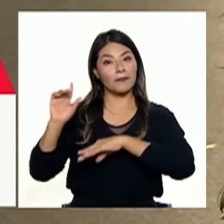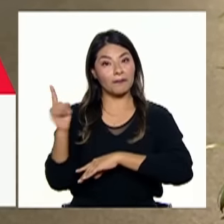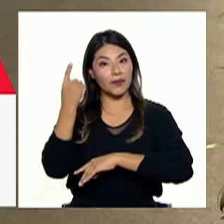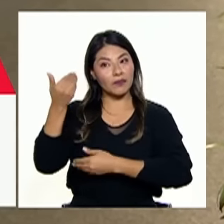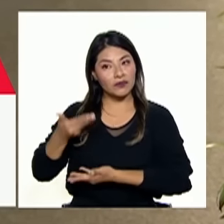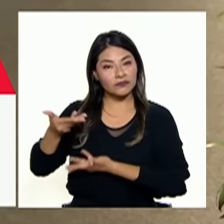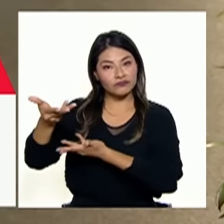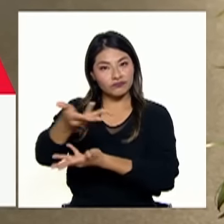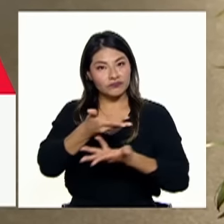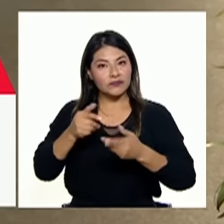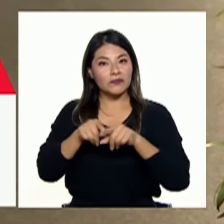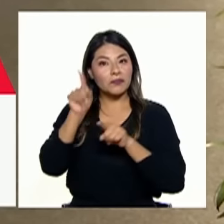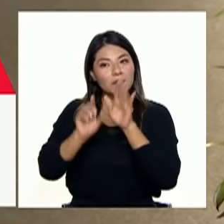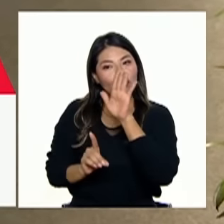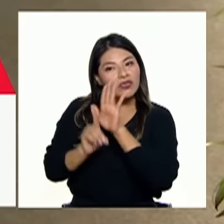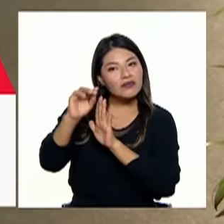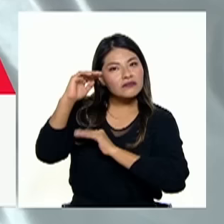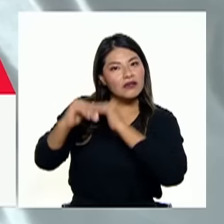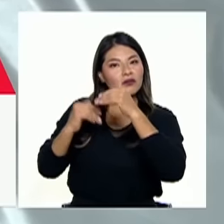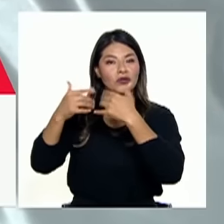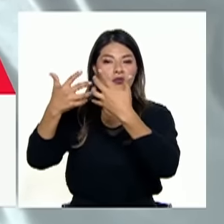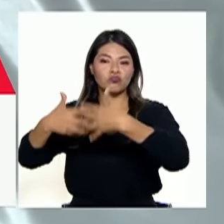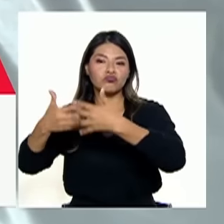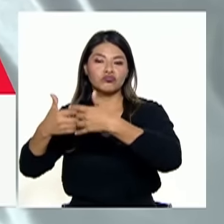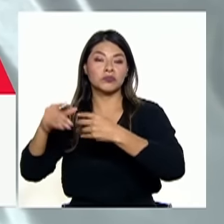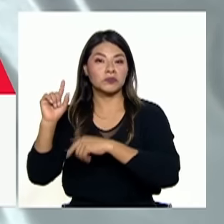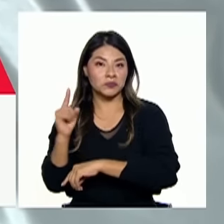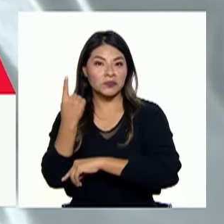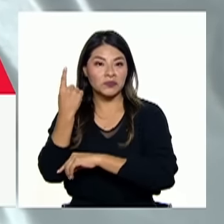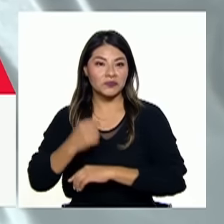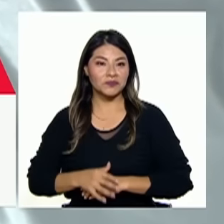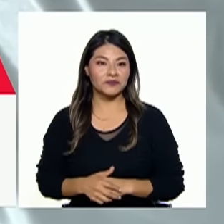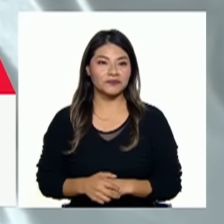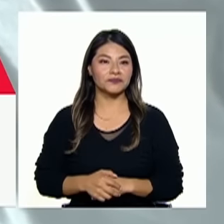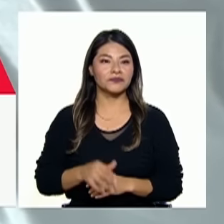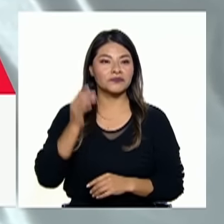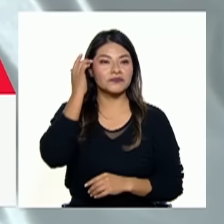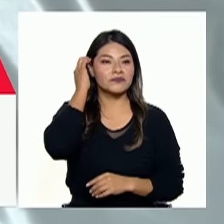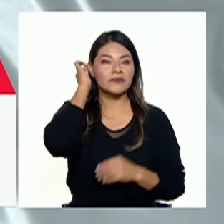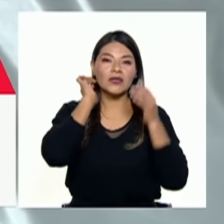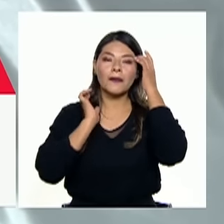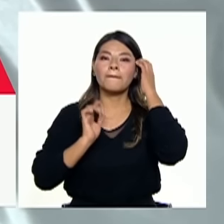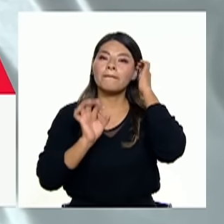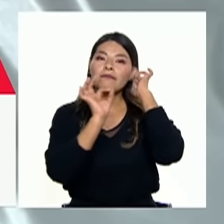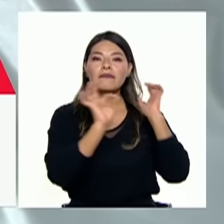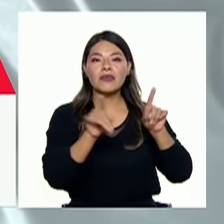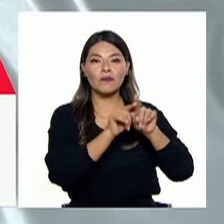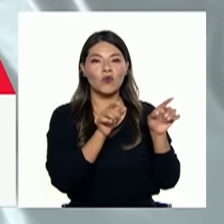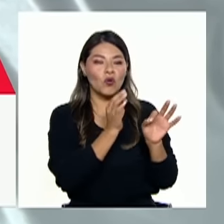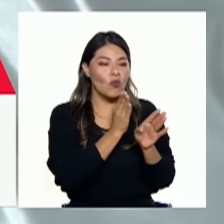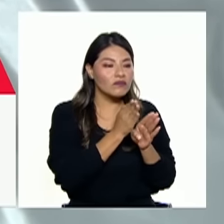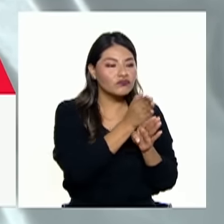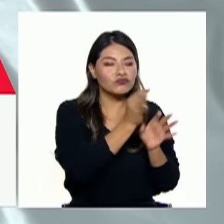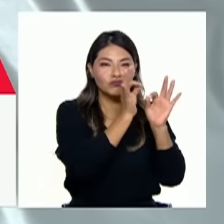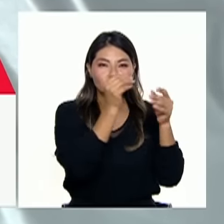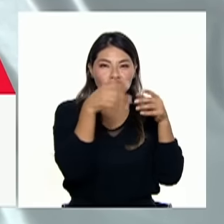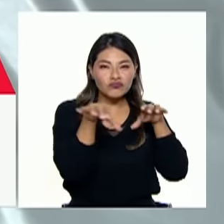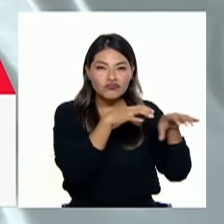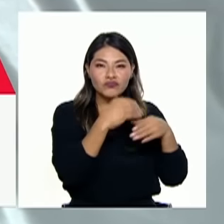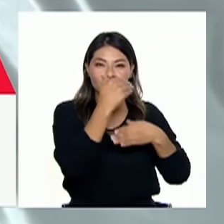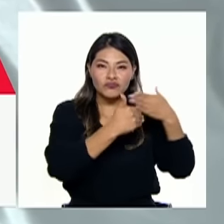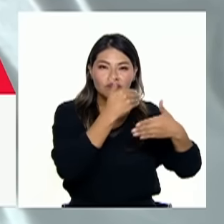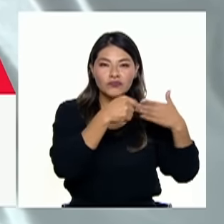si antes no desarrolló su industria manufacturera. En esa línea de acción y alineado al compromiso asumido